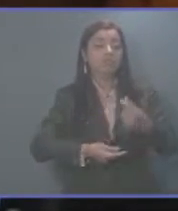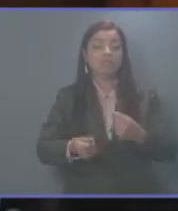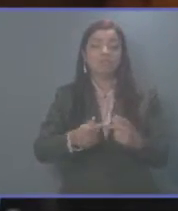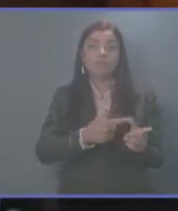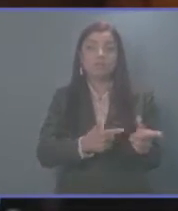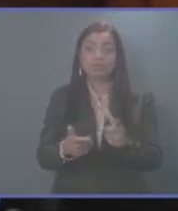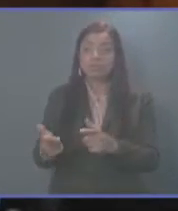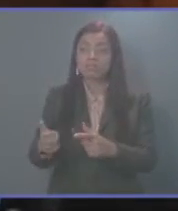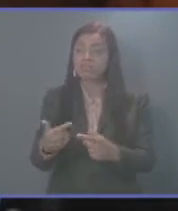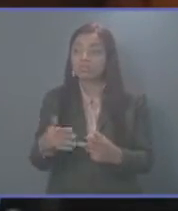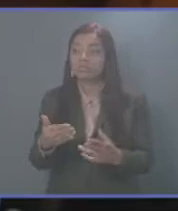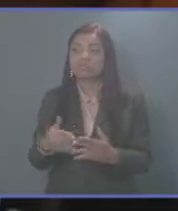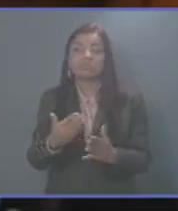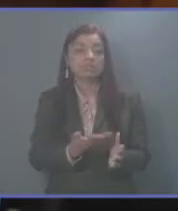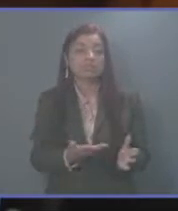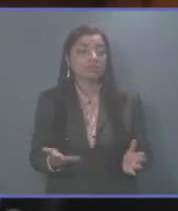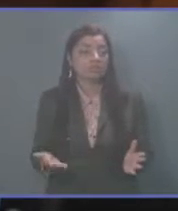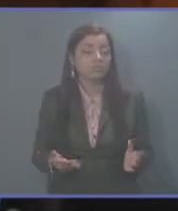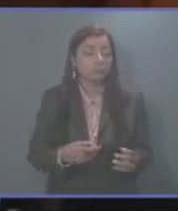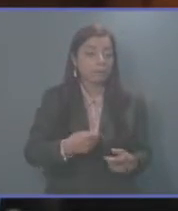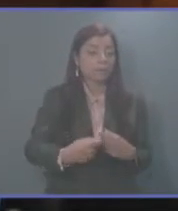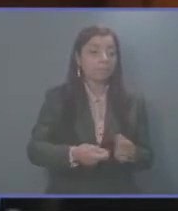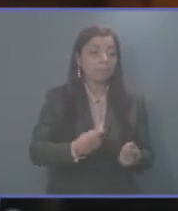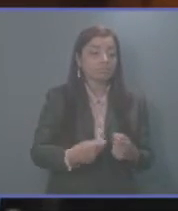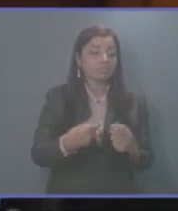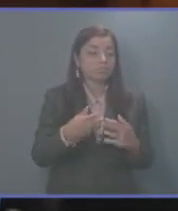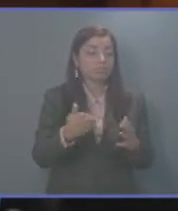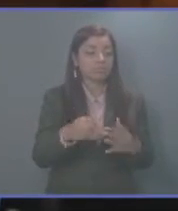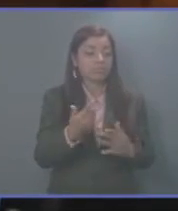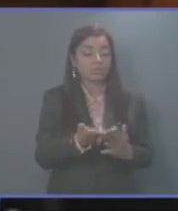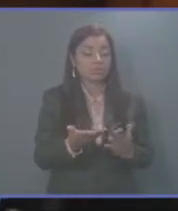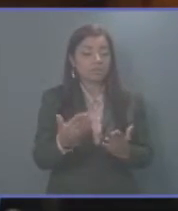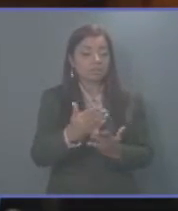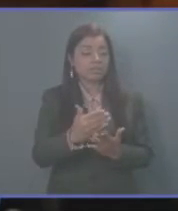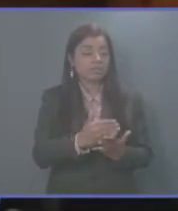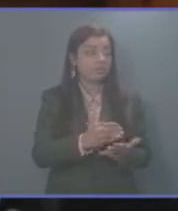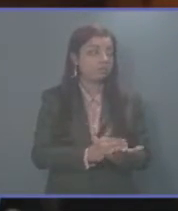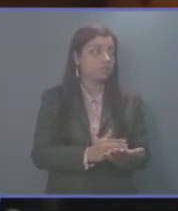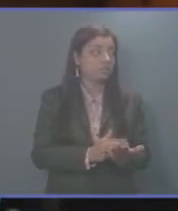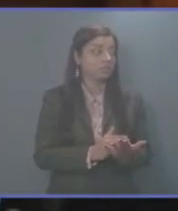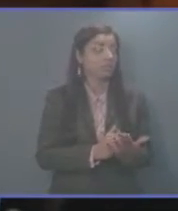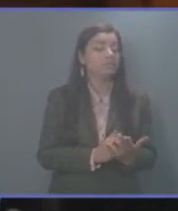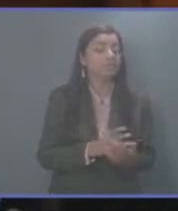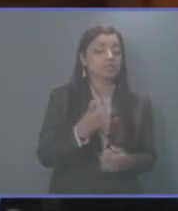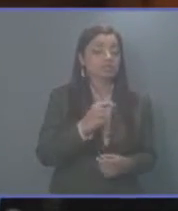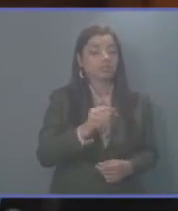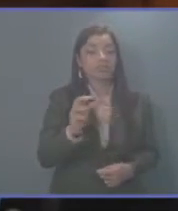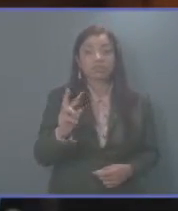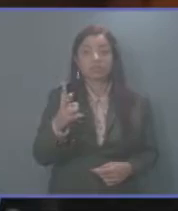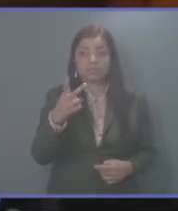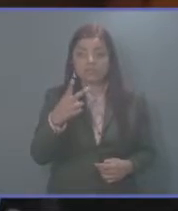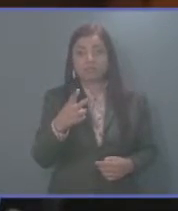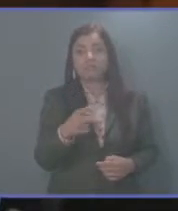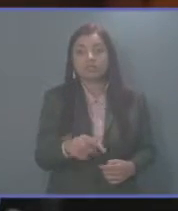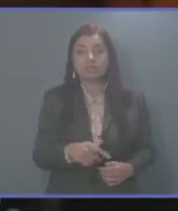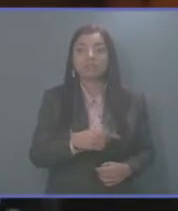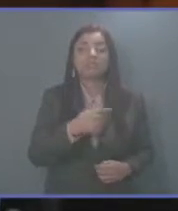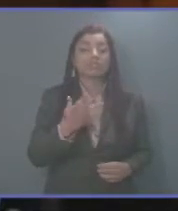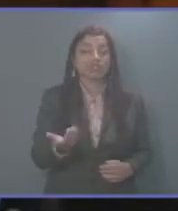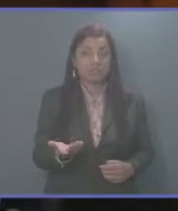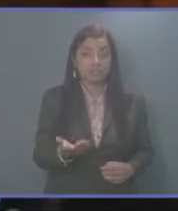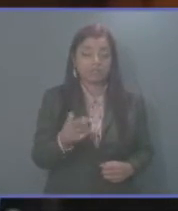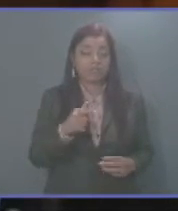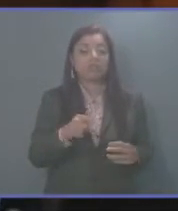armas, municiones, explosivos y artículos similares. Romano 2.